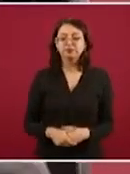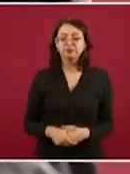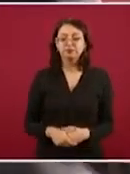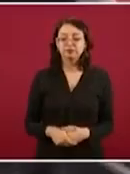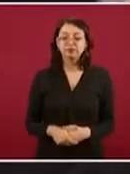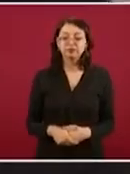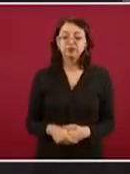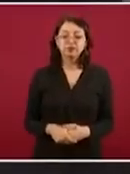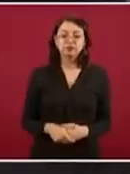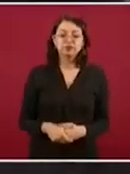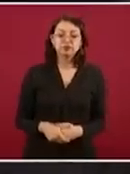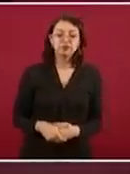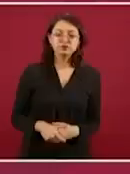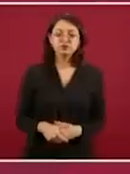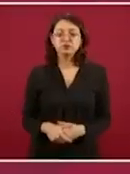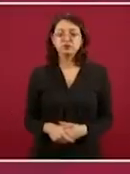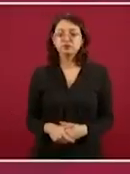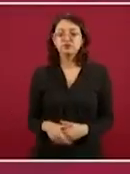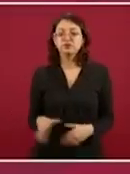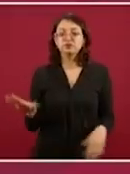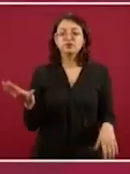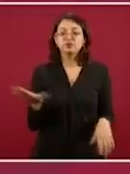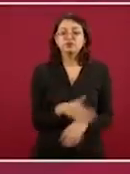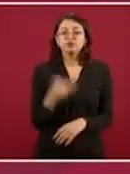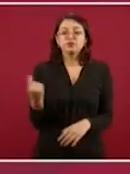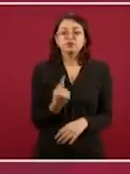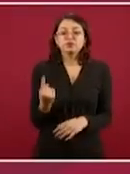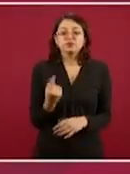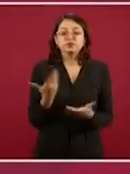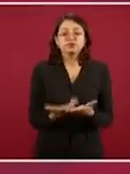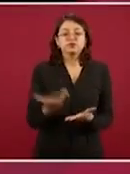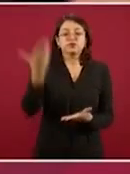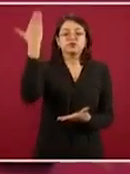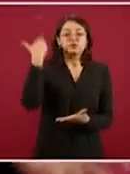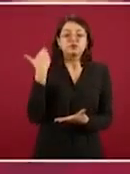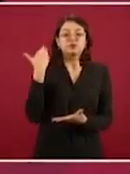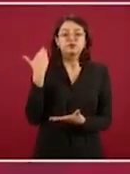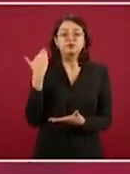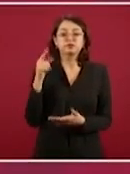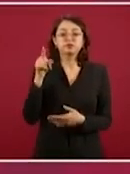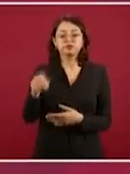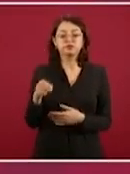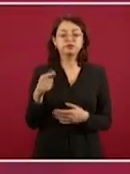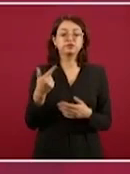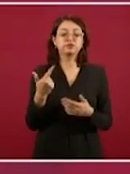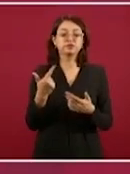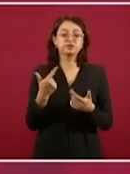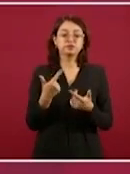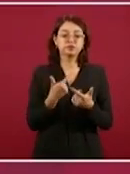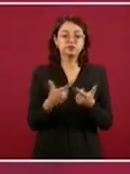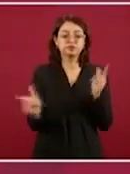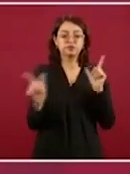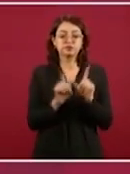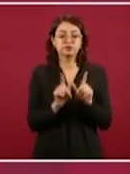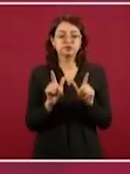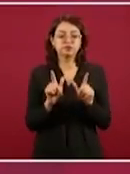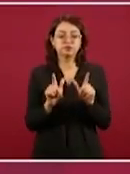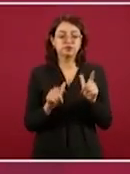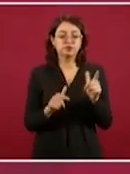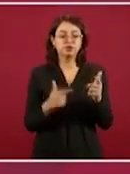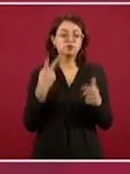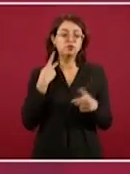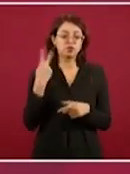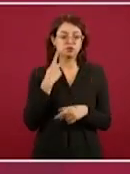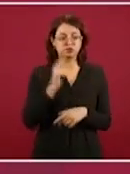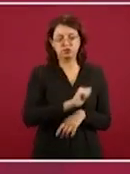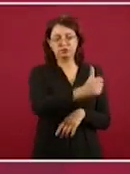Porque la que llevaba la contabilidad en ese entonces del partido opositor, a nosotros,